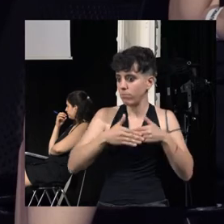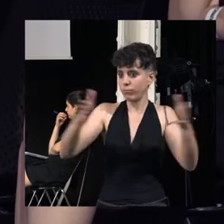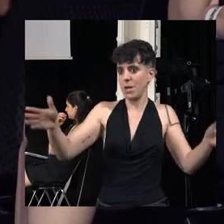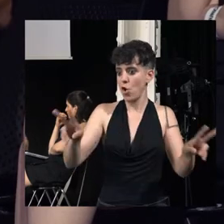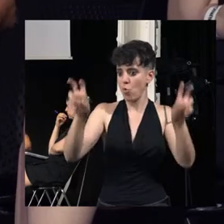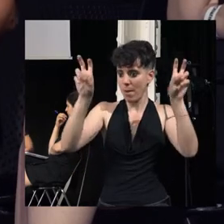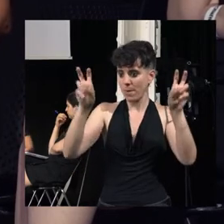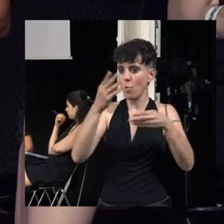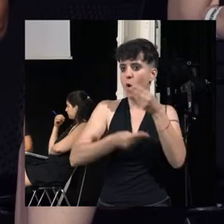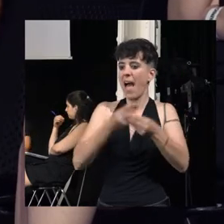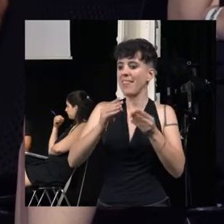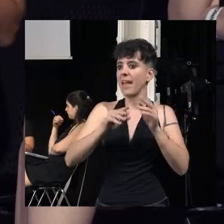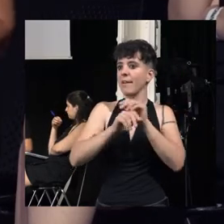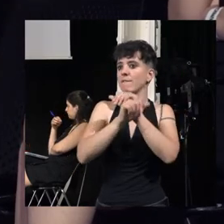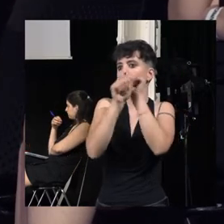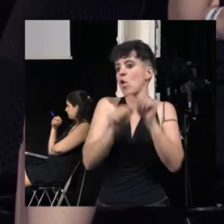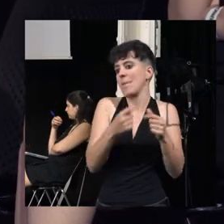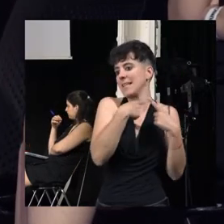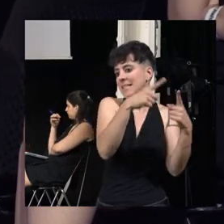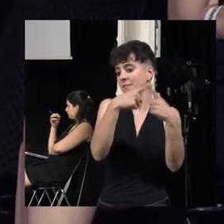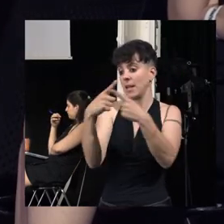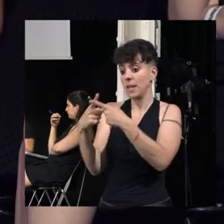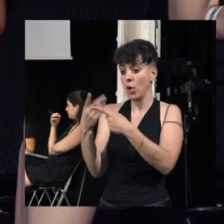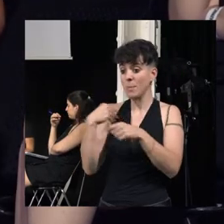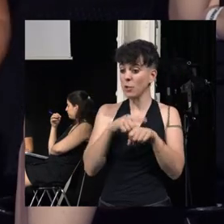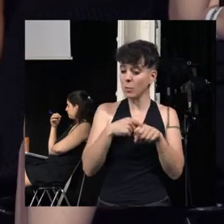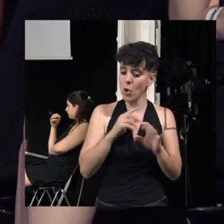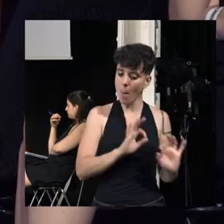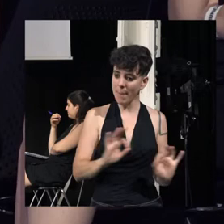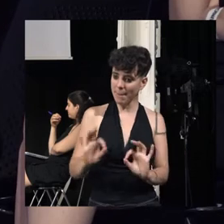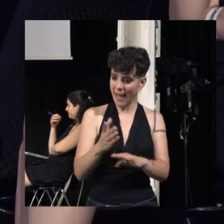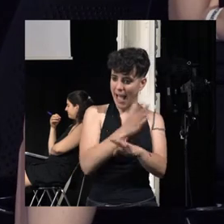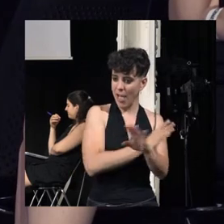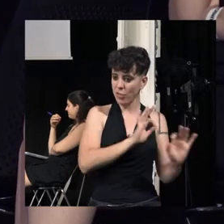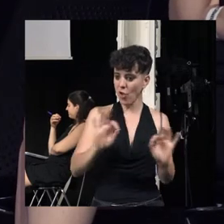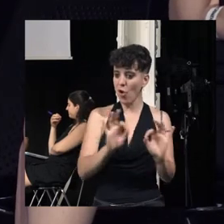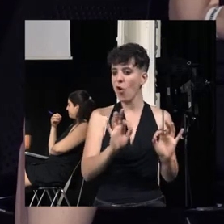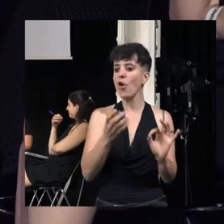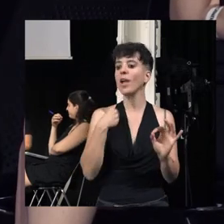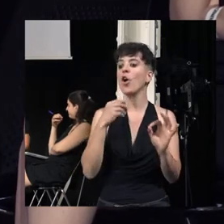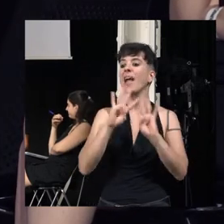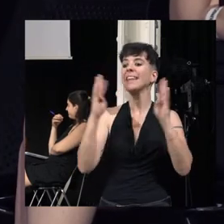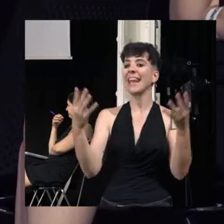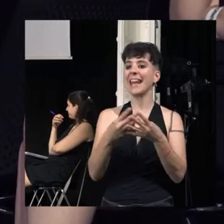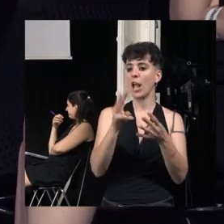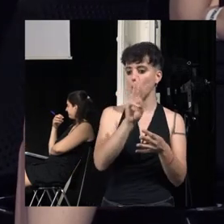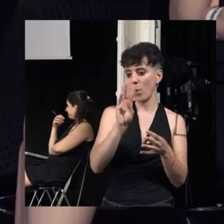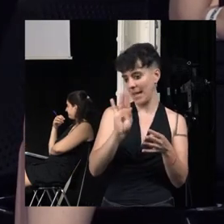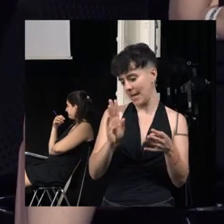maneras de hacer. Y entonces, mientras estaba preparando esto, encontré en la Wikipedia esta cita.